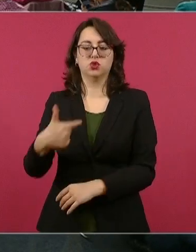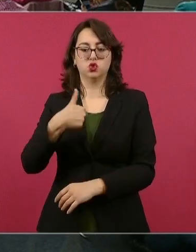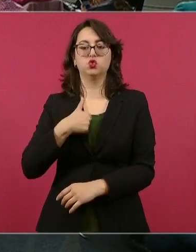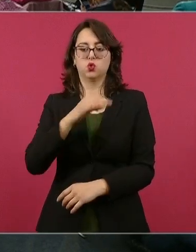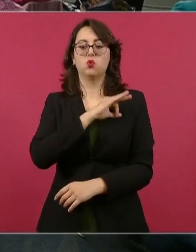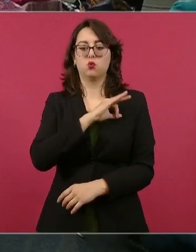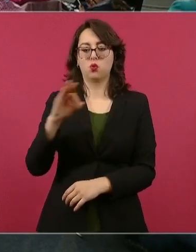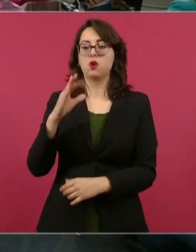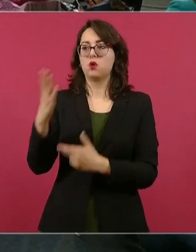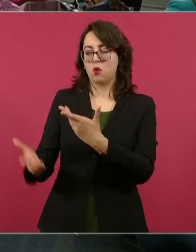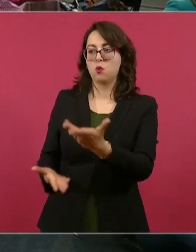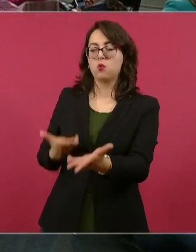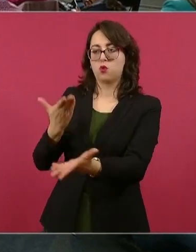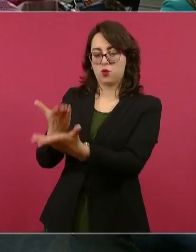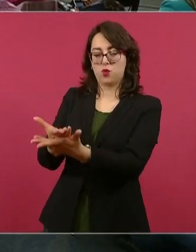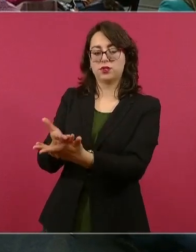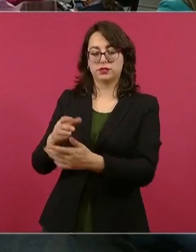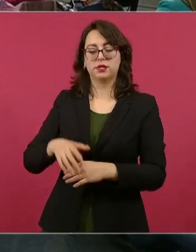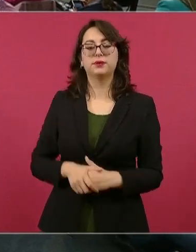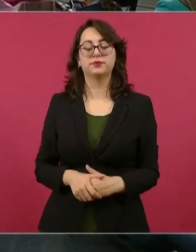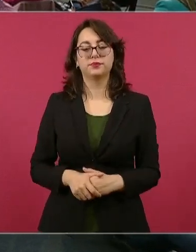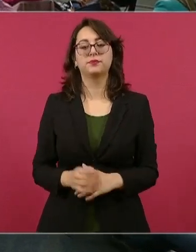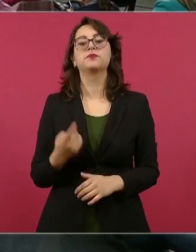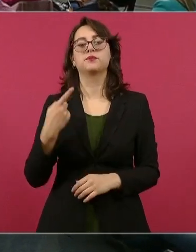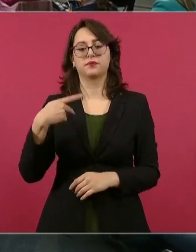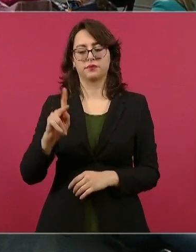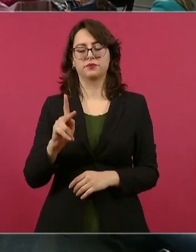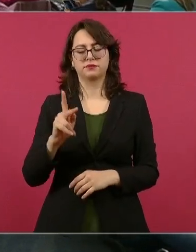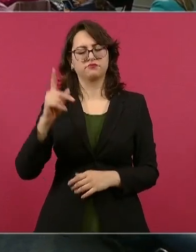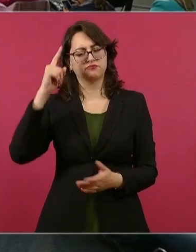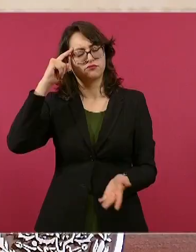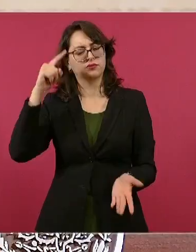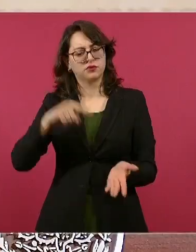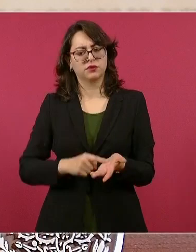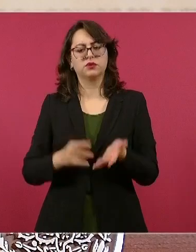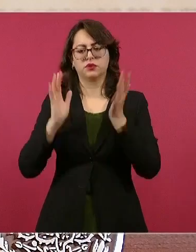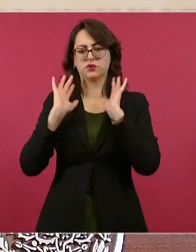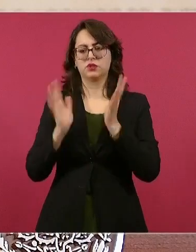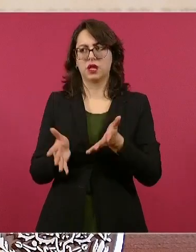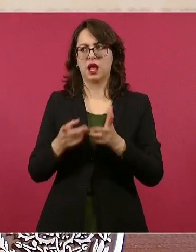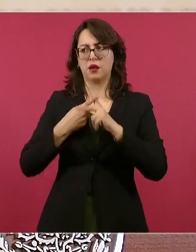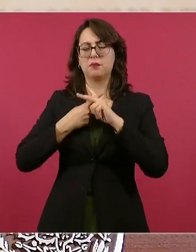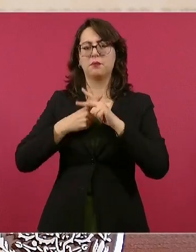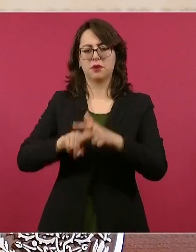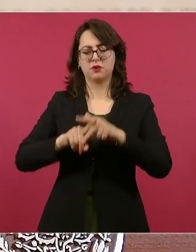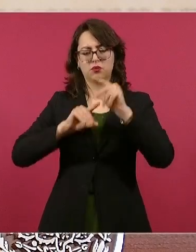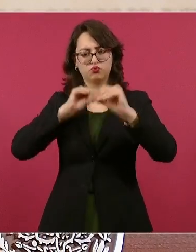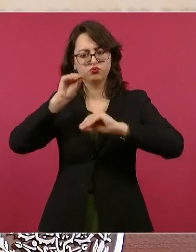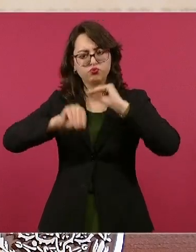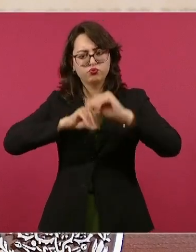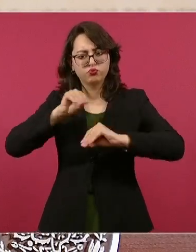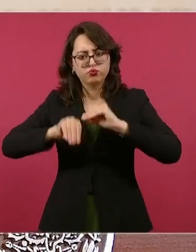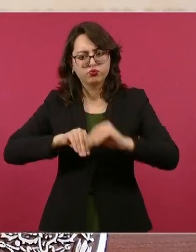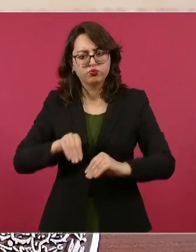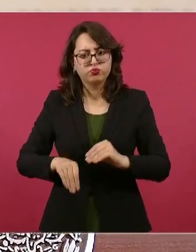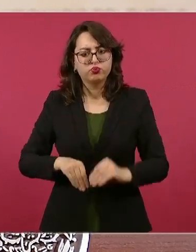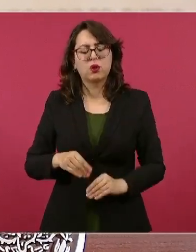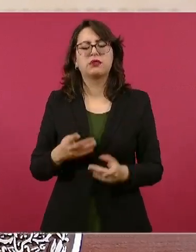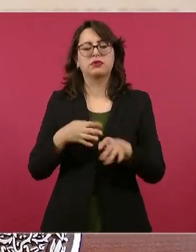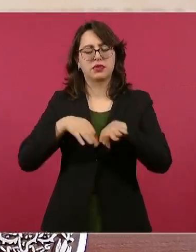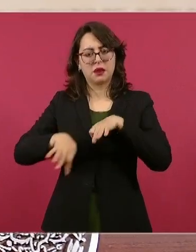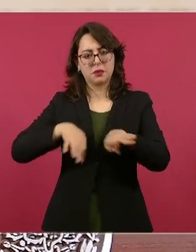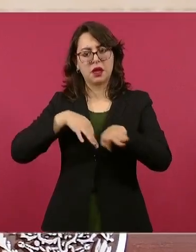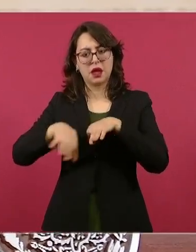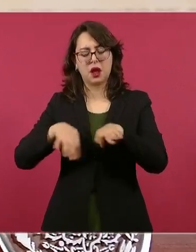nosotros elaborarlas, pero ya se está trabajando, hay una comisión, tengo entendido de que está